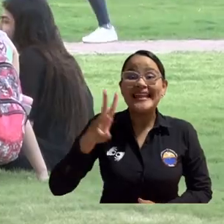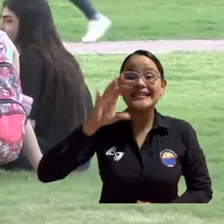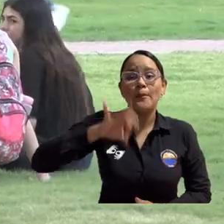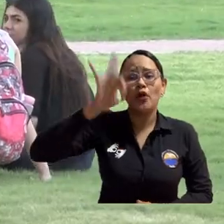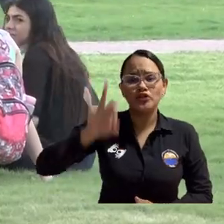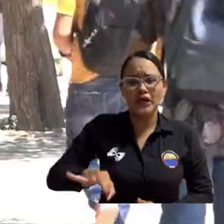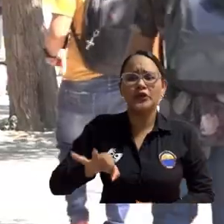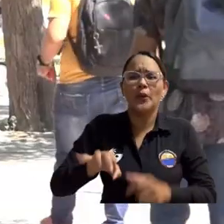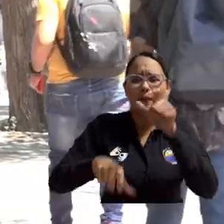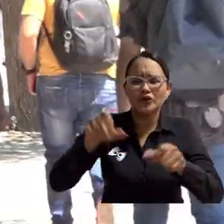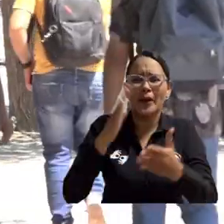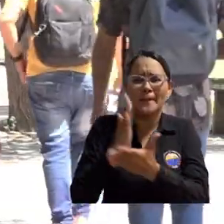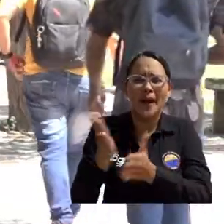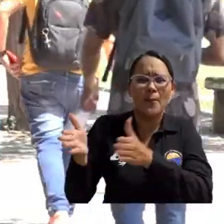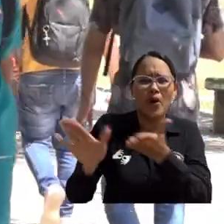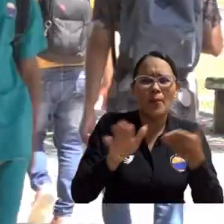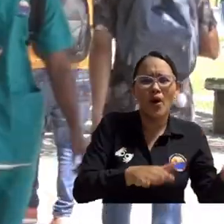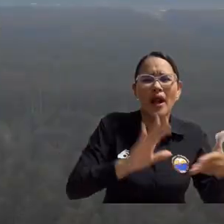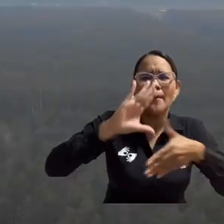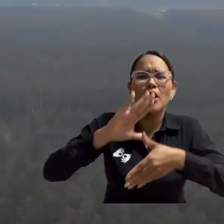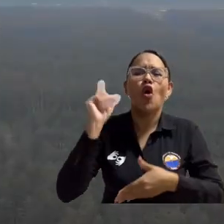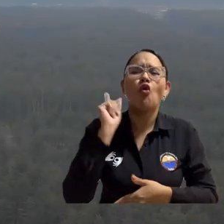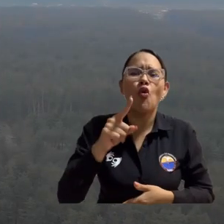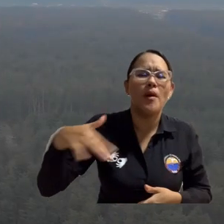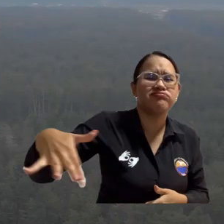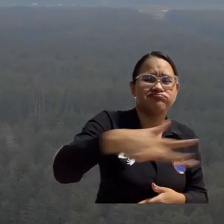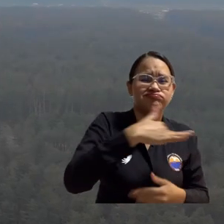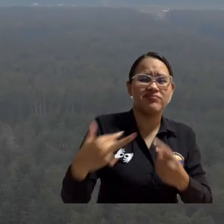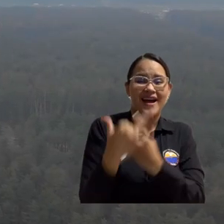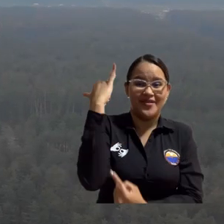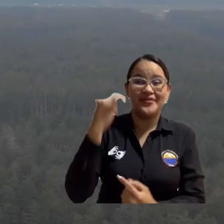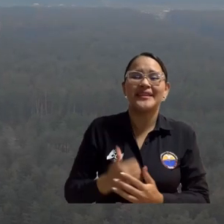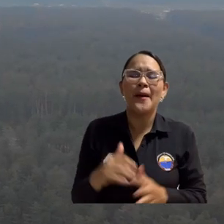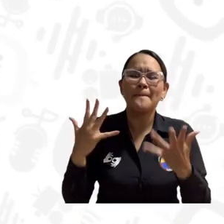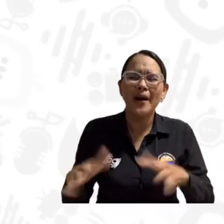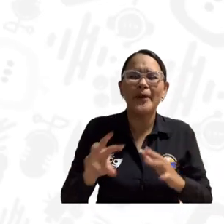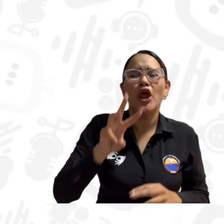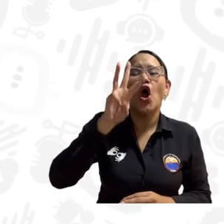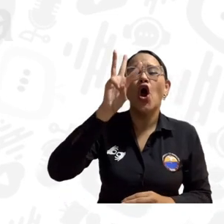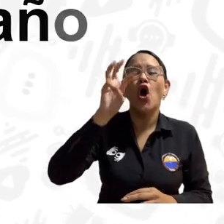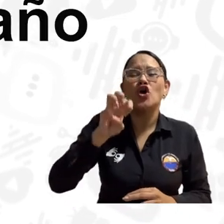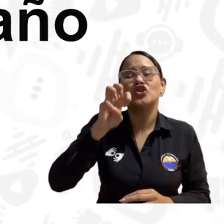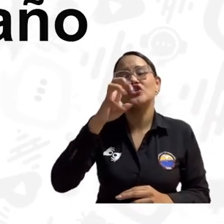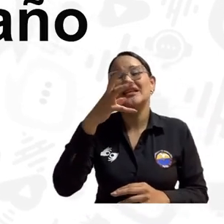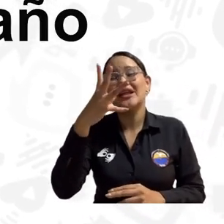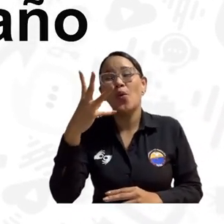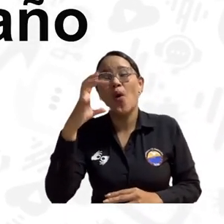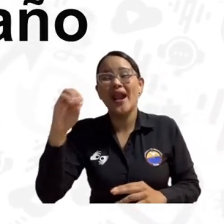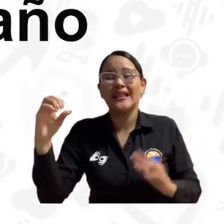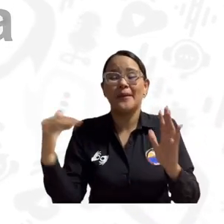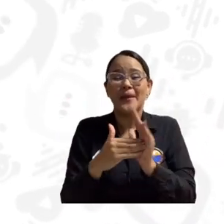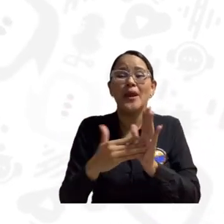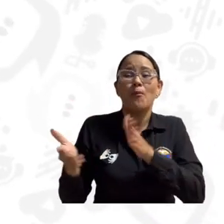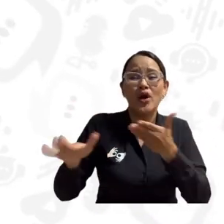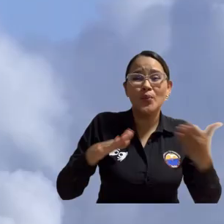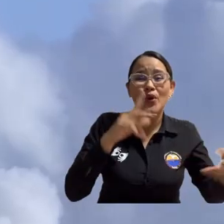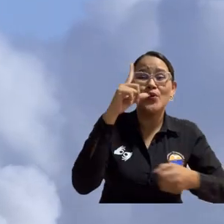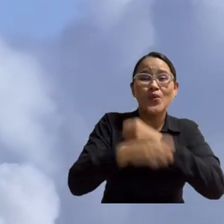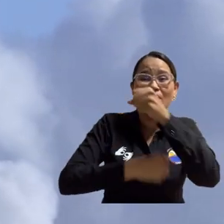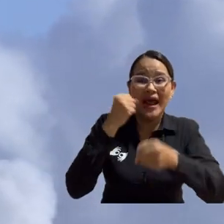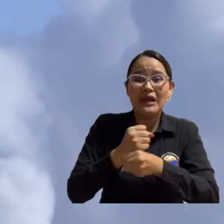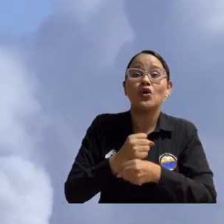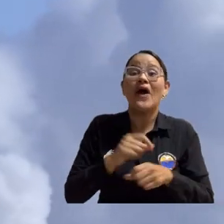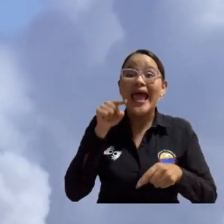el 13% de muertes en América se atribuyen a riesgos ambientales Lo que equivale a 847,000 muertes al año de